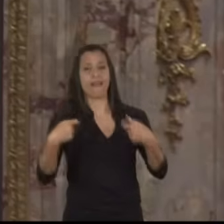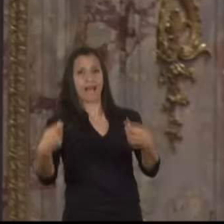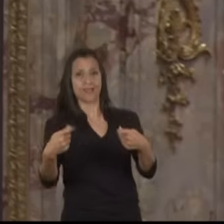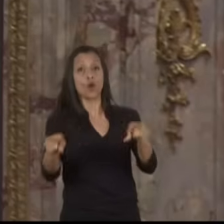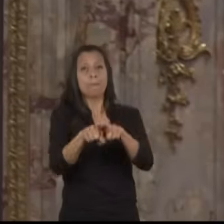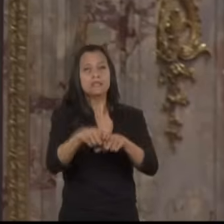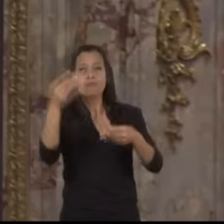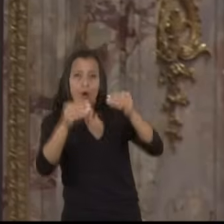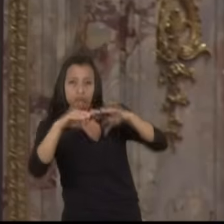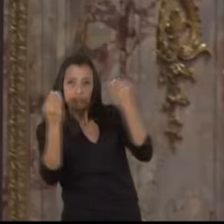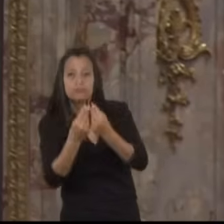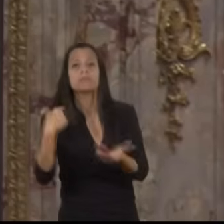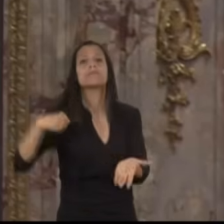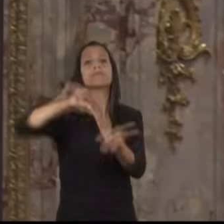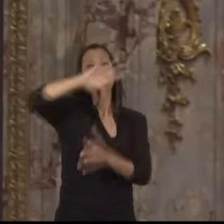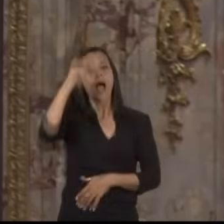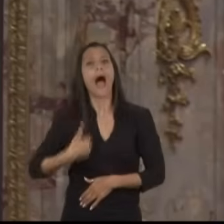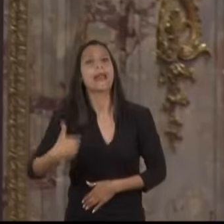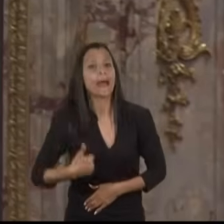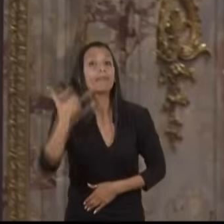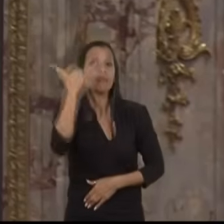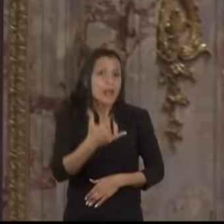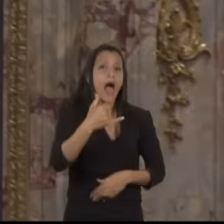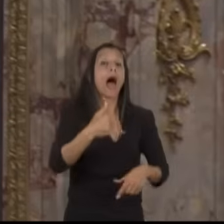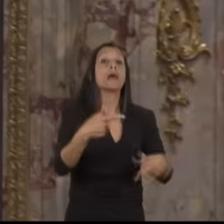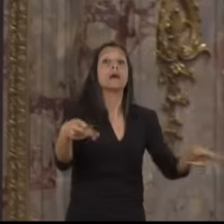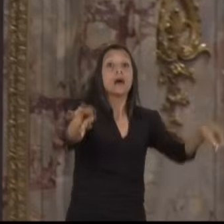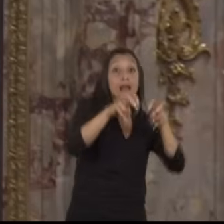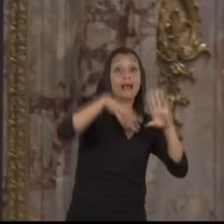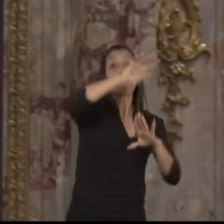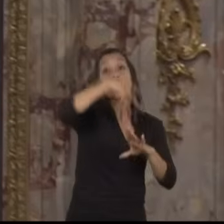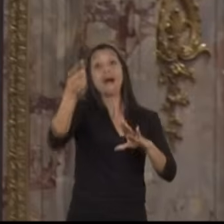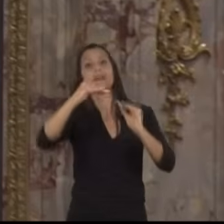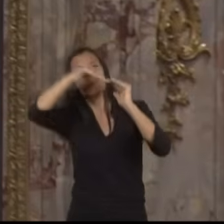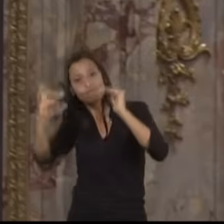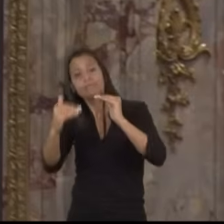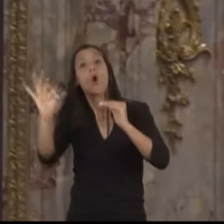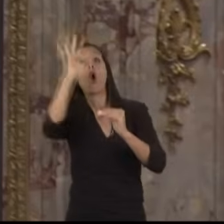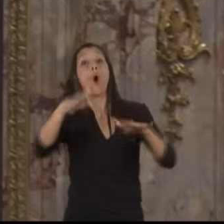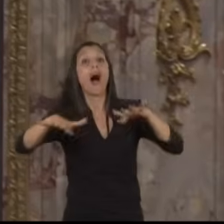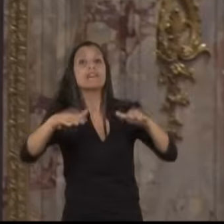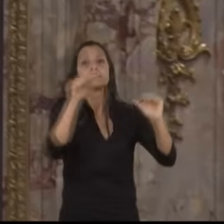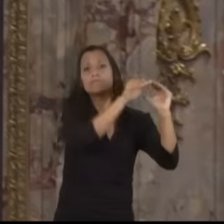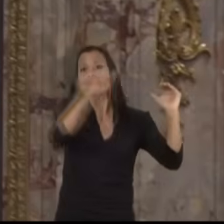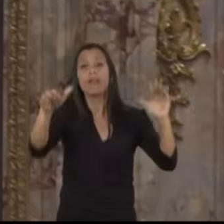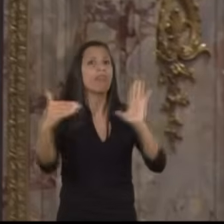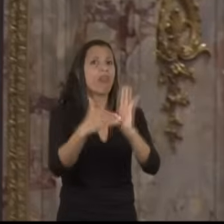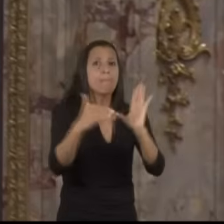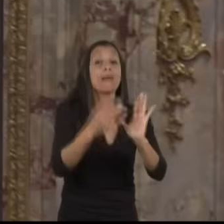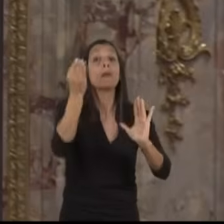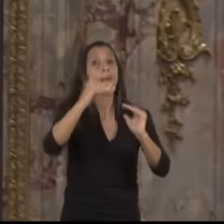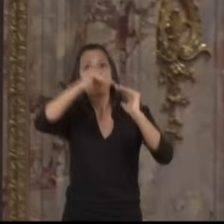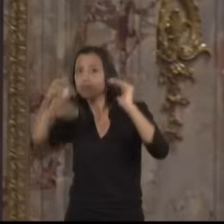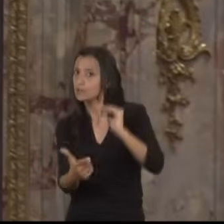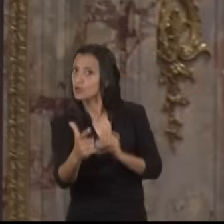del ejercicio, Argentina se encuentre con superávit fiscal o, en el peor de los casos, en equilibrio fiscal. Es tal